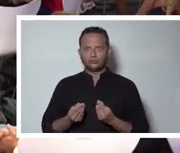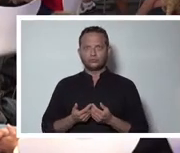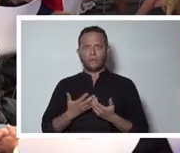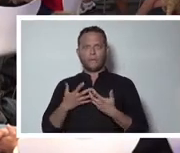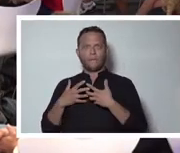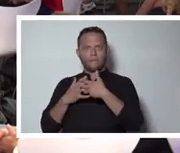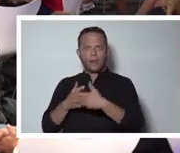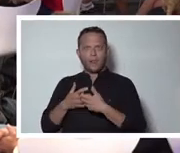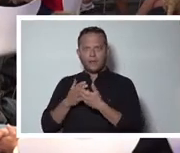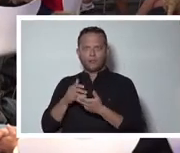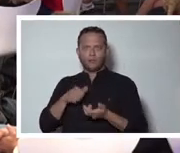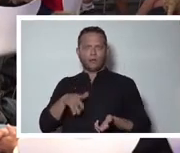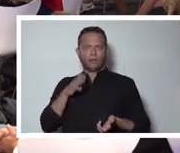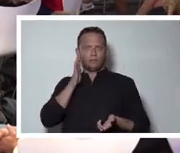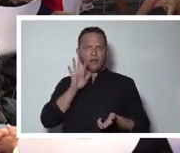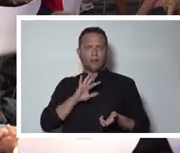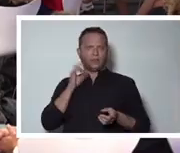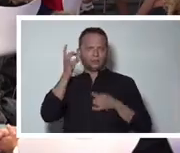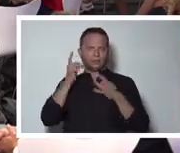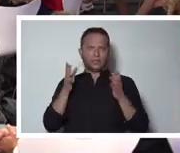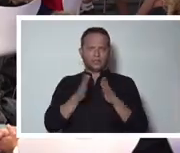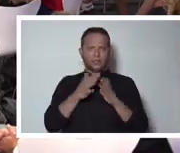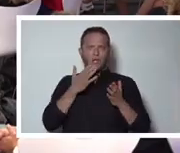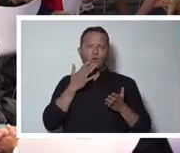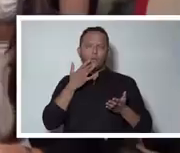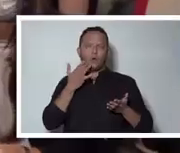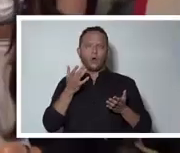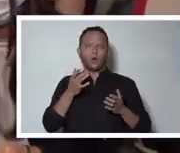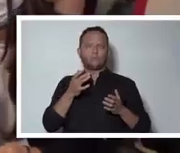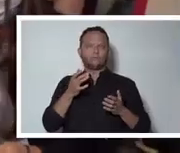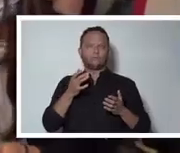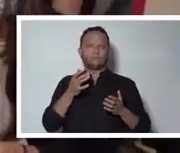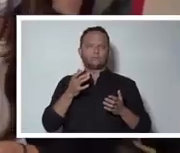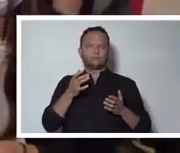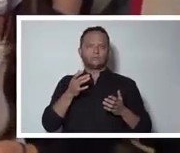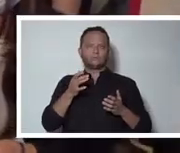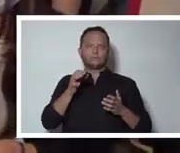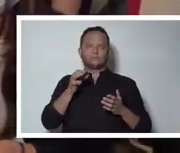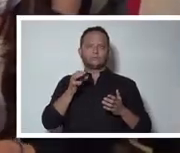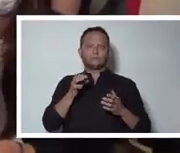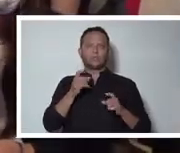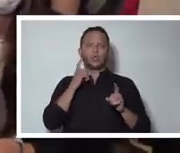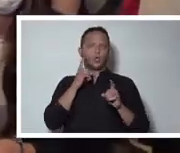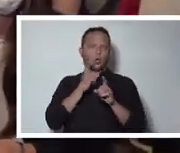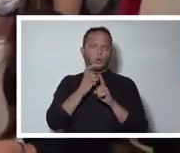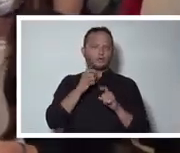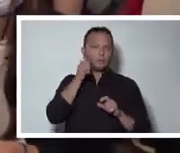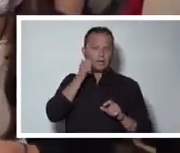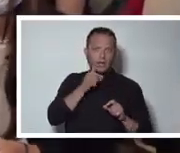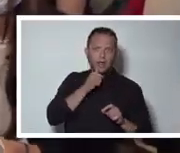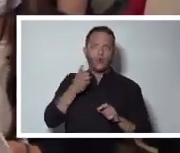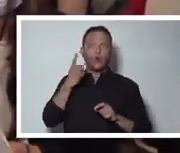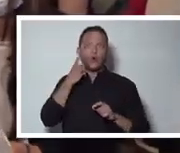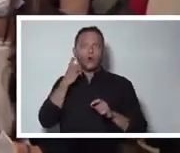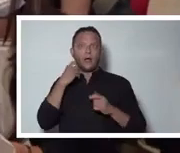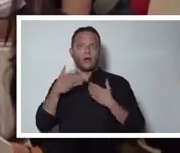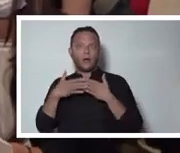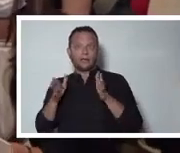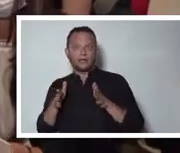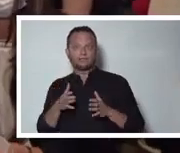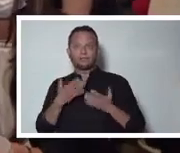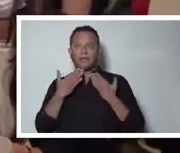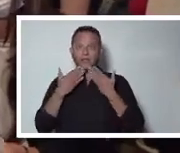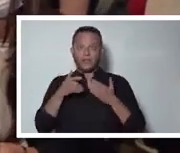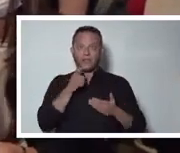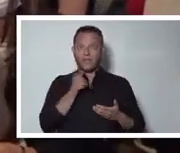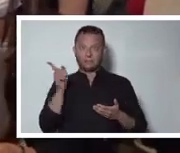peleas no que hoy nos parecen pequeñas como los anticonceptivos Como abrir una cuenta bancaria como un montón de cosas lo han hecho ellas